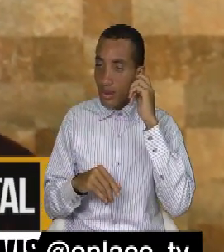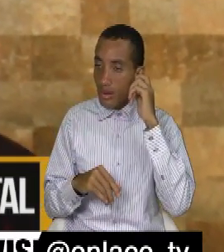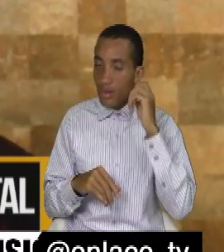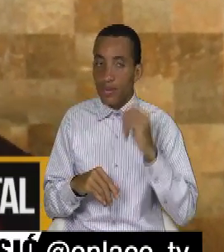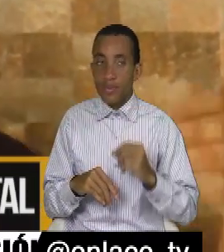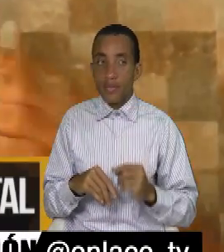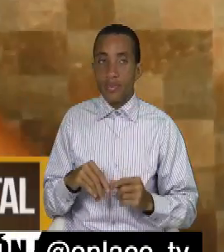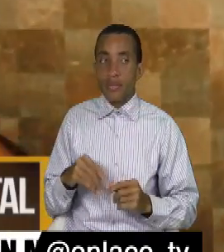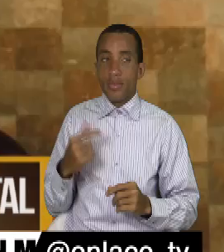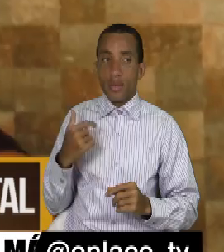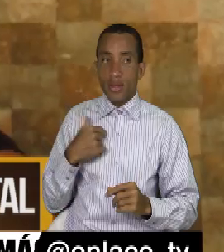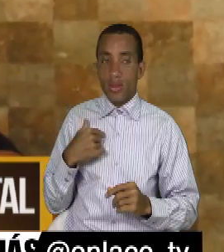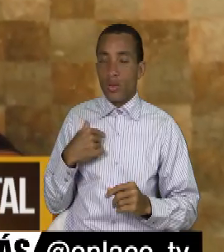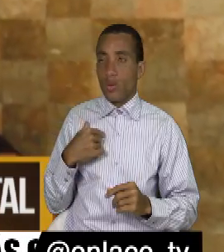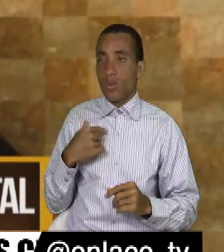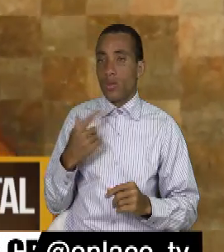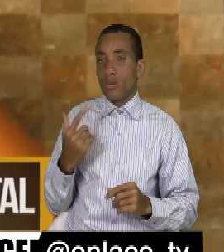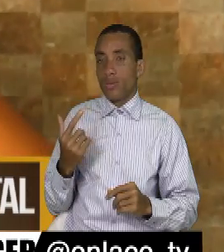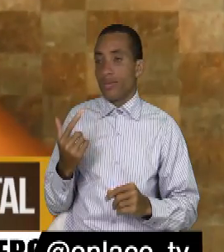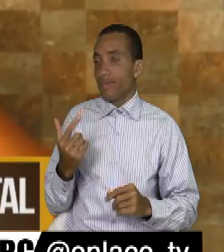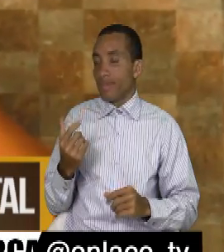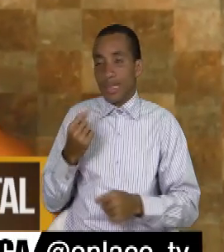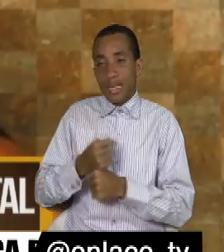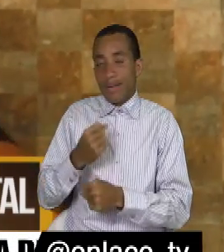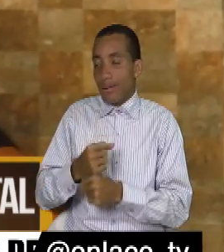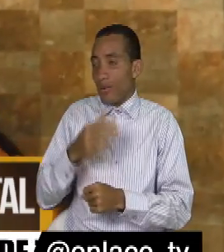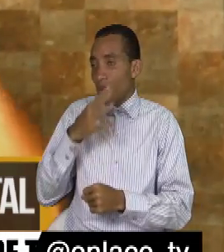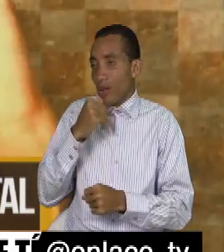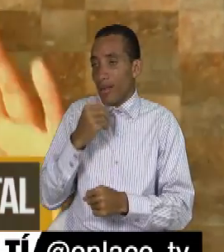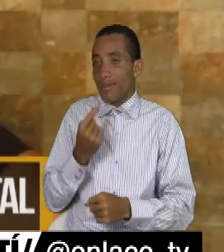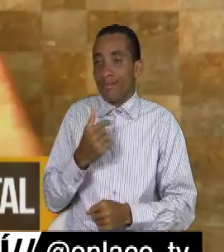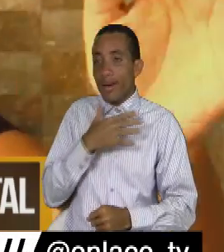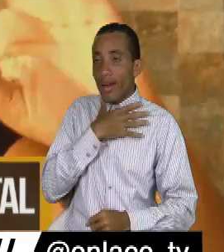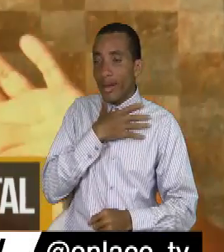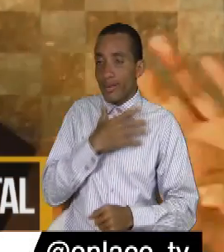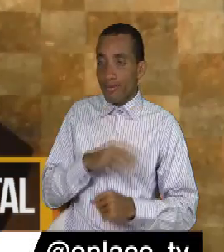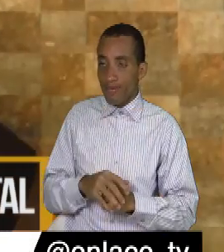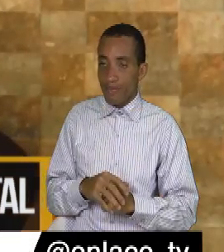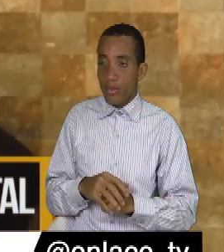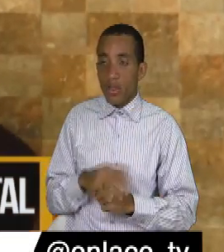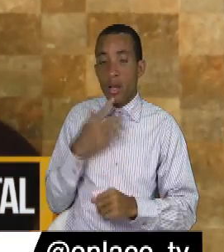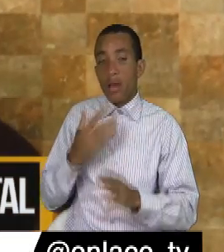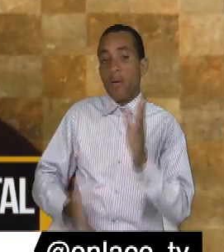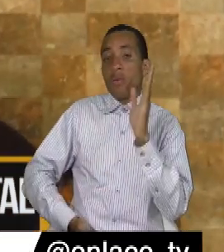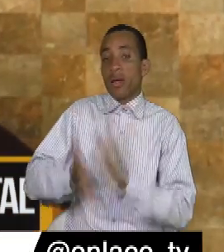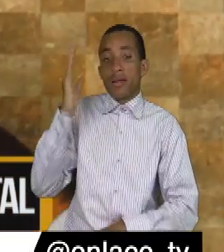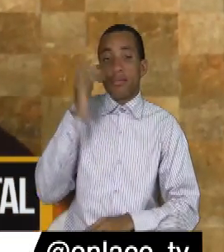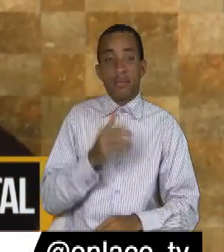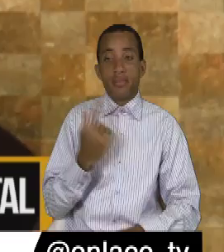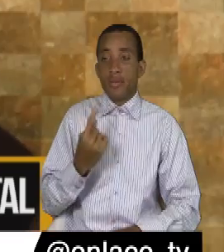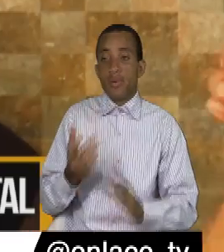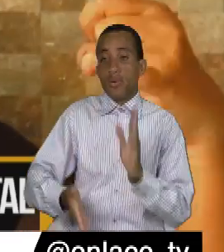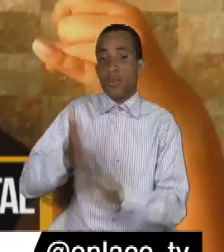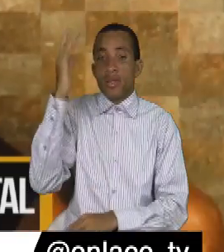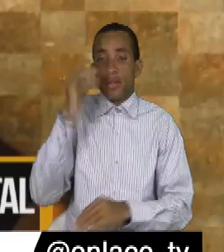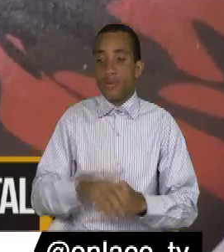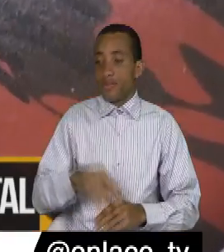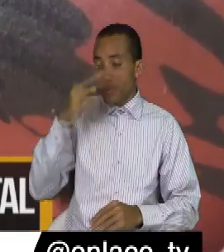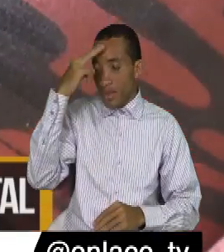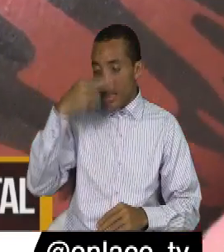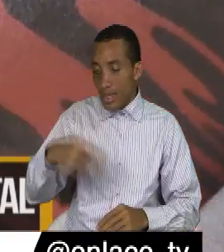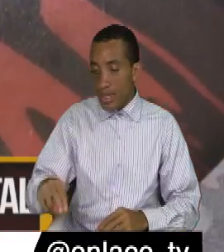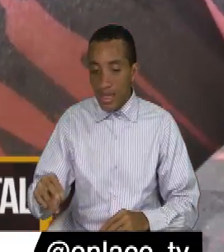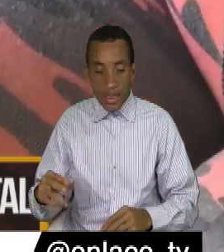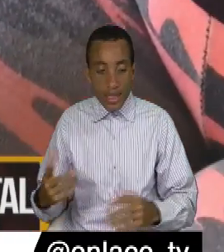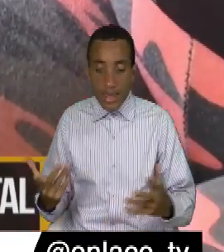Yo estuve un poco mal porque dejé de trabajar. Se fue de la casa en Bogotá, me quitaron mis niños porque no había luz, no